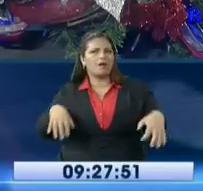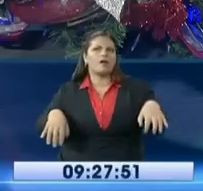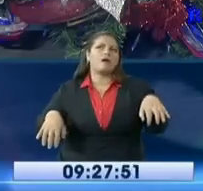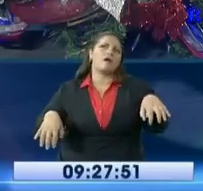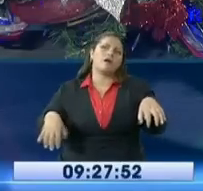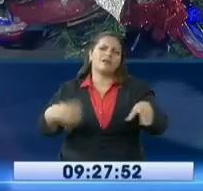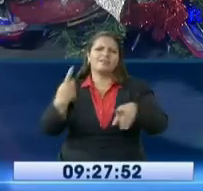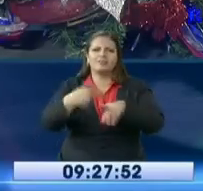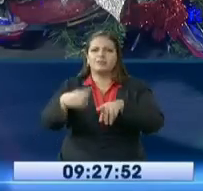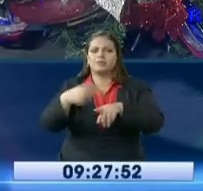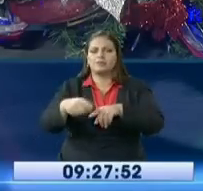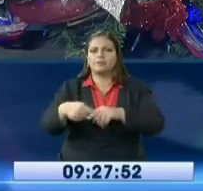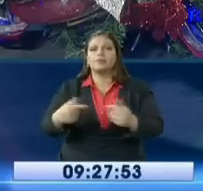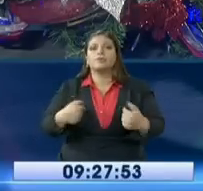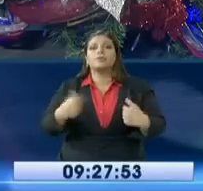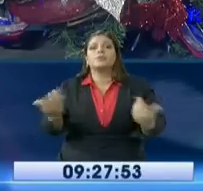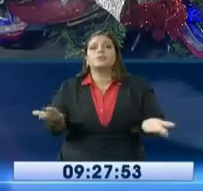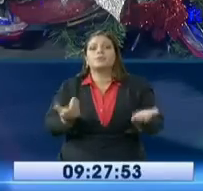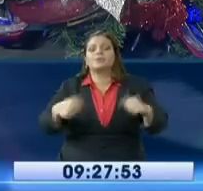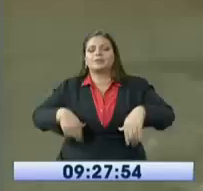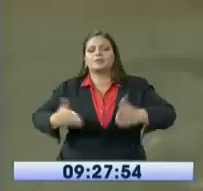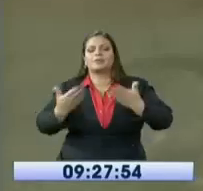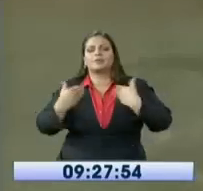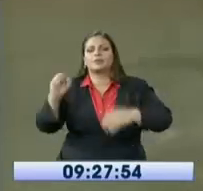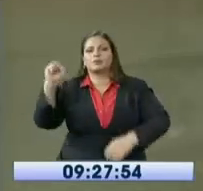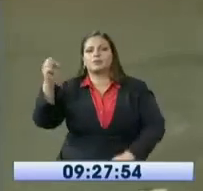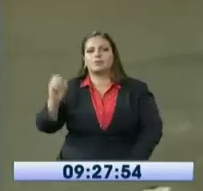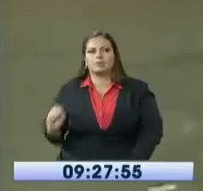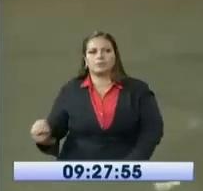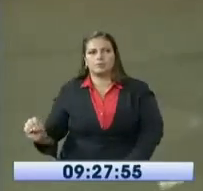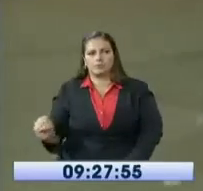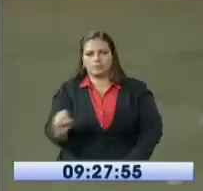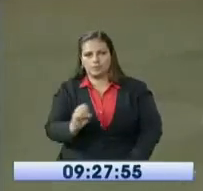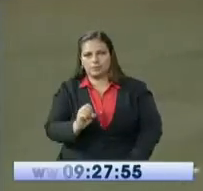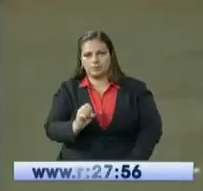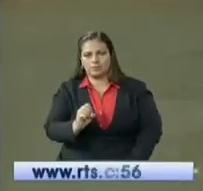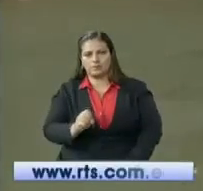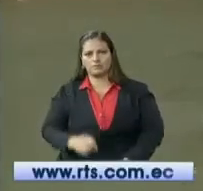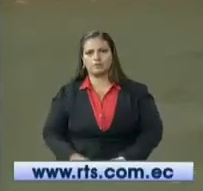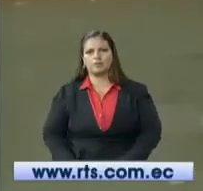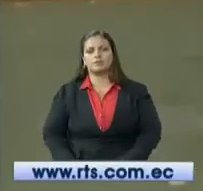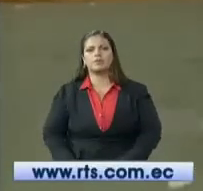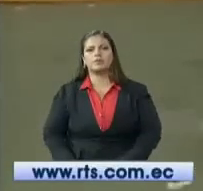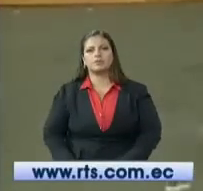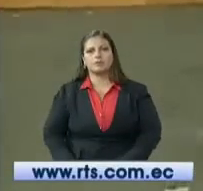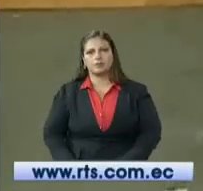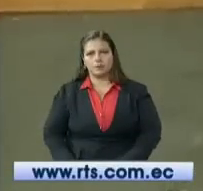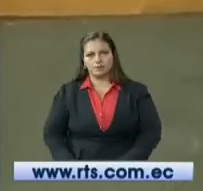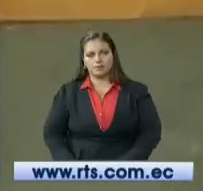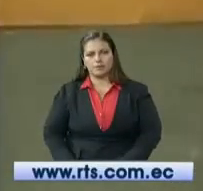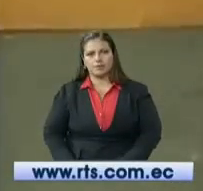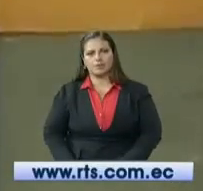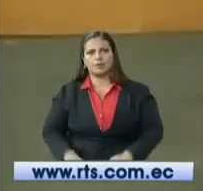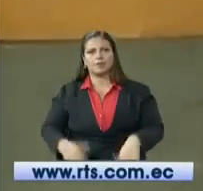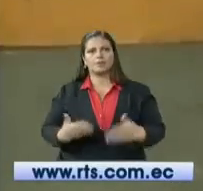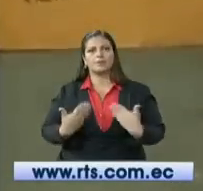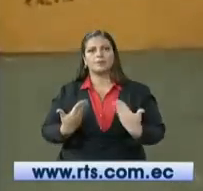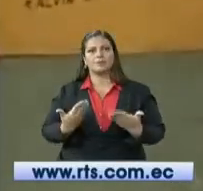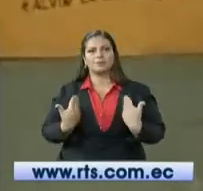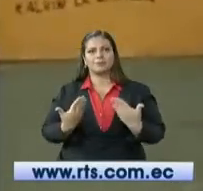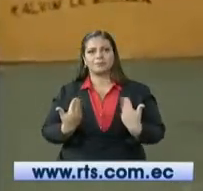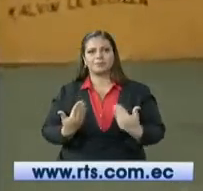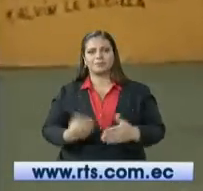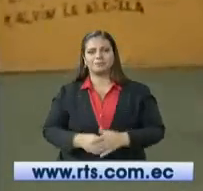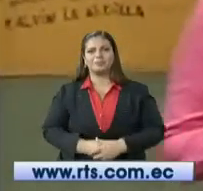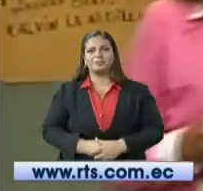cuento, compañeros, que estoy en el suburbio de Guayaquil y según el municipio, la ciudad, el puerto principal es el único en